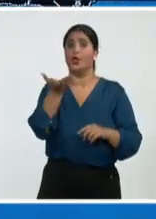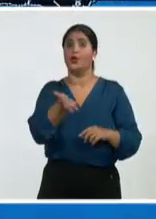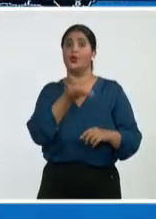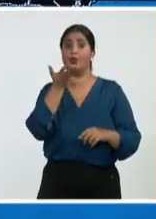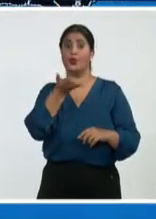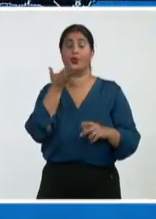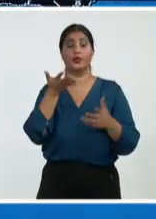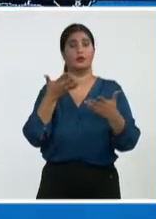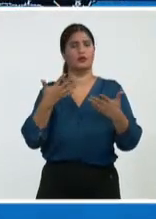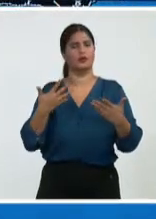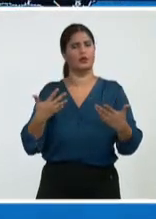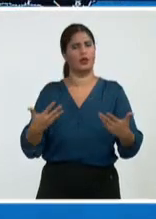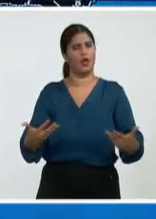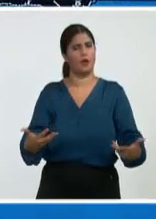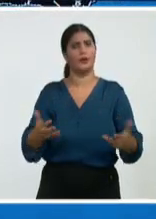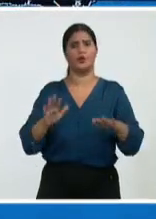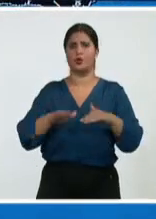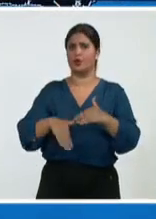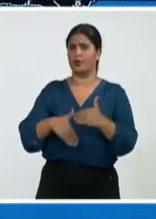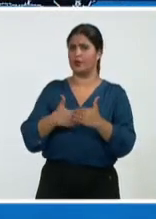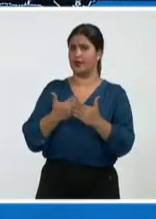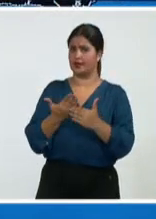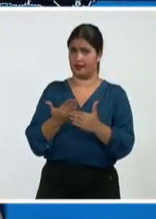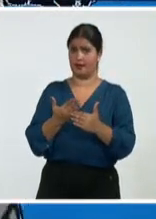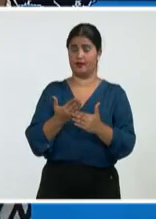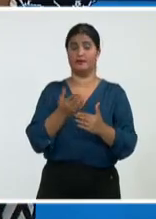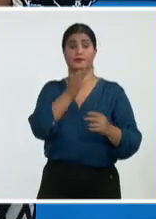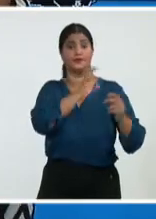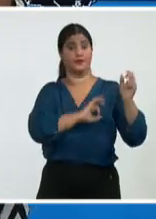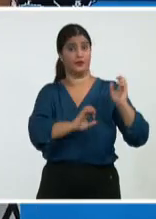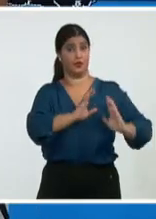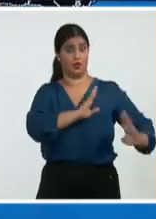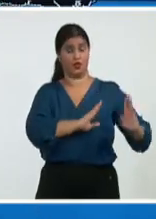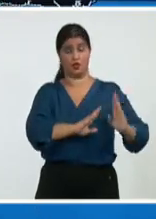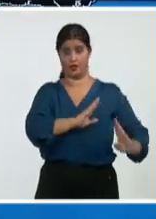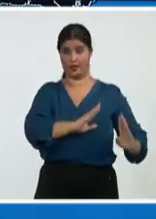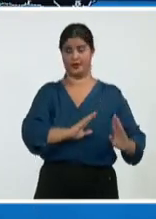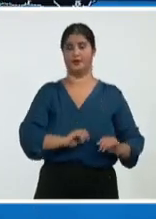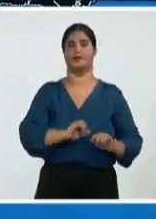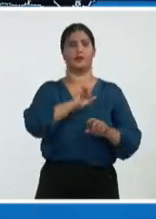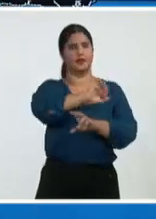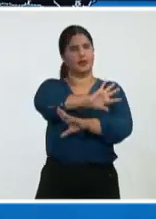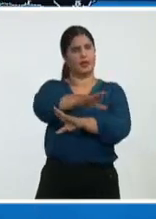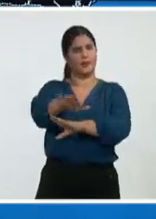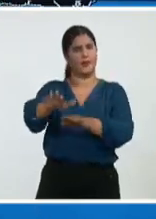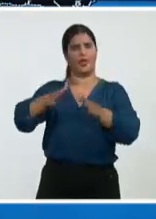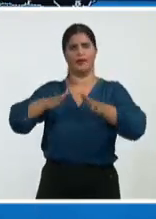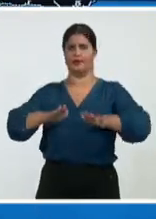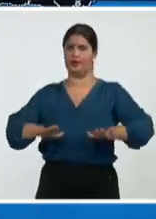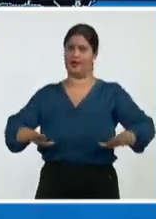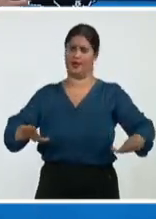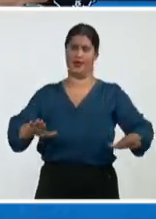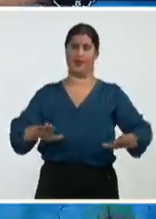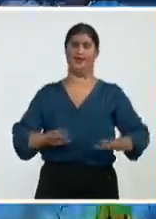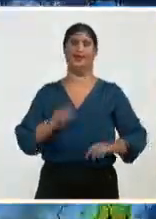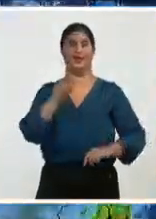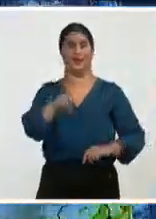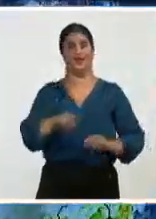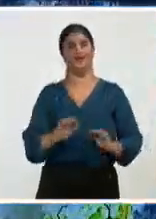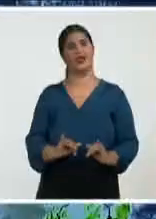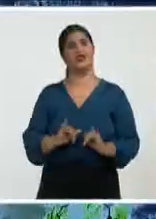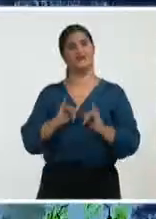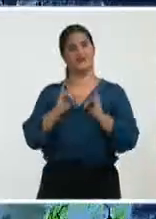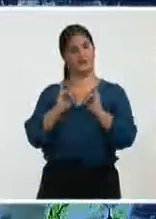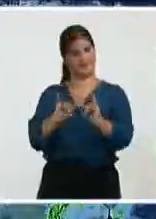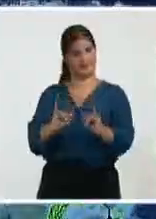durante todo el día habrá poco oleaje en el norte oriental también en toda la costa sur y mal tranquila en el resto de nuestros litorales así que ya